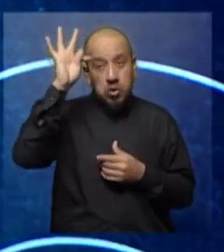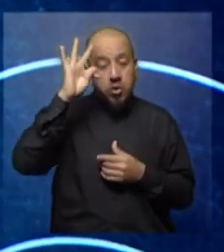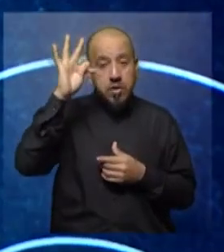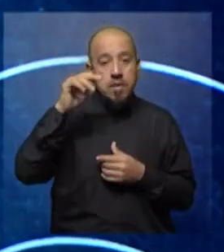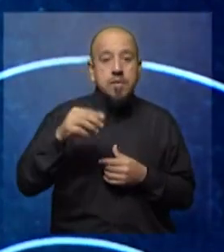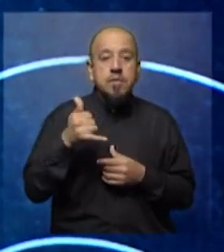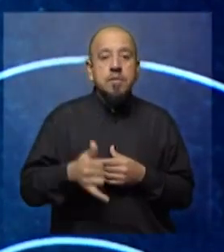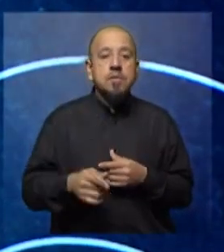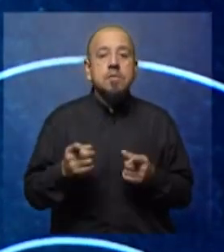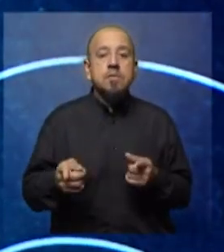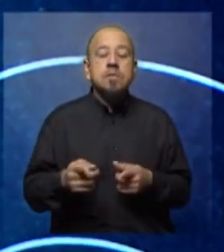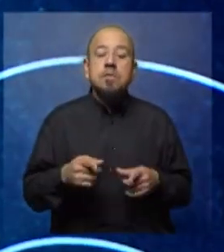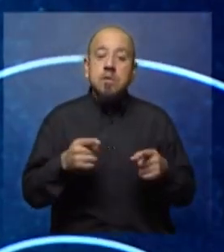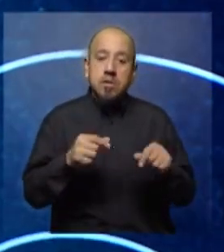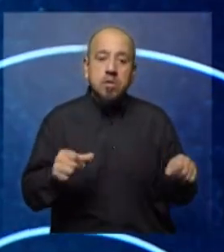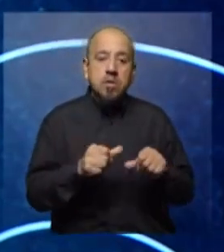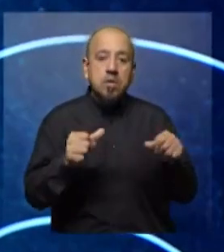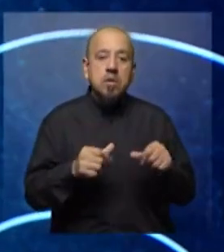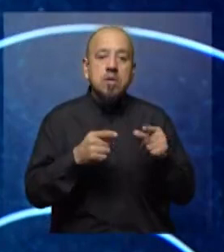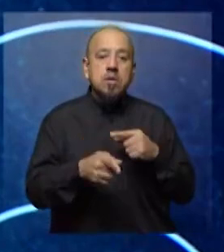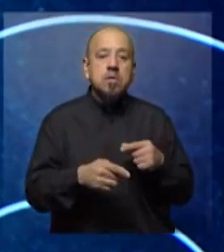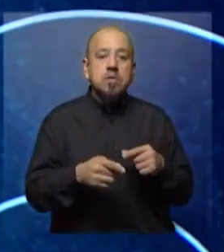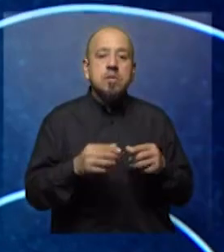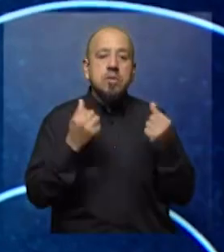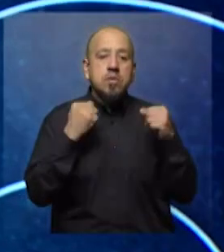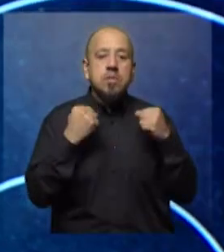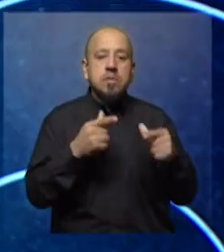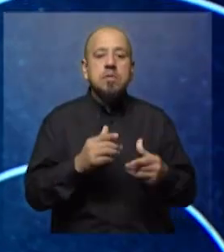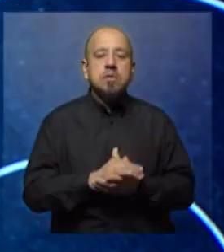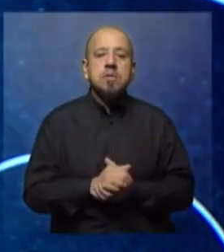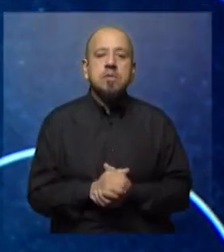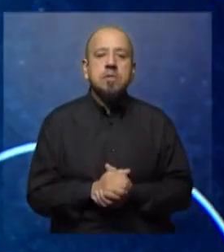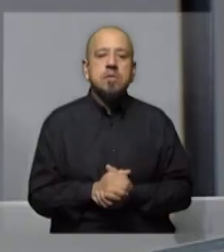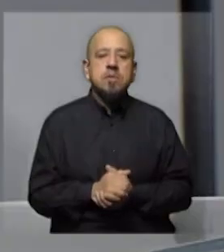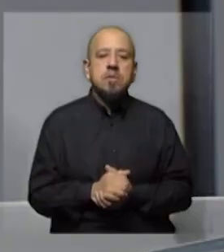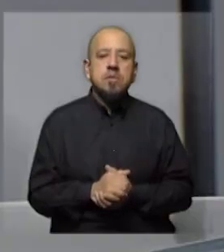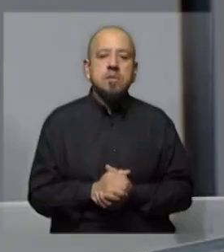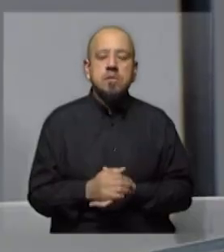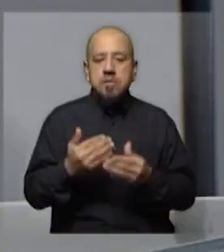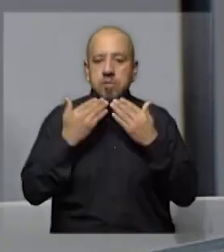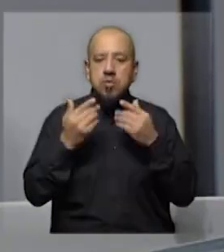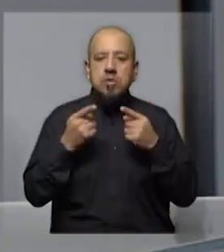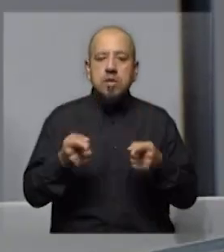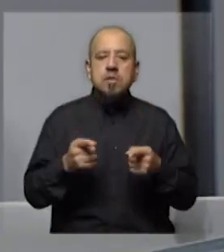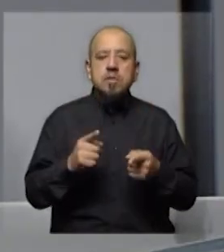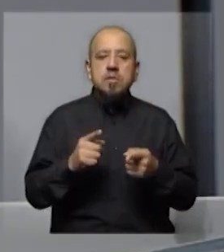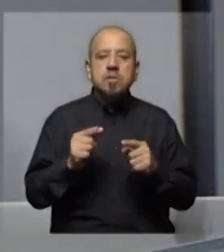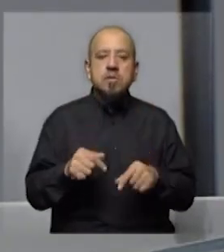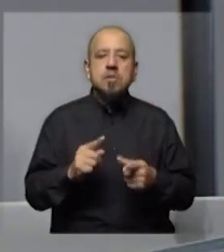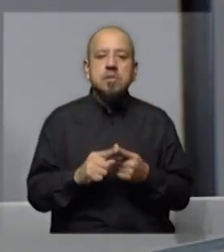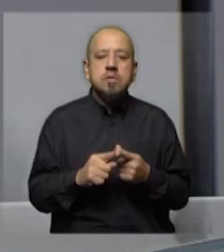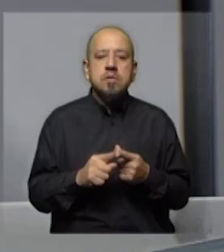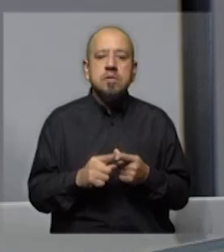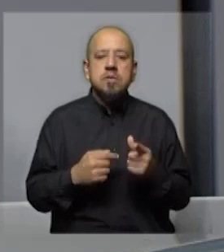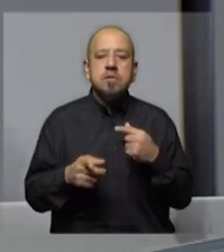tiene también un correlato en su vida en su praxis Muchas gracias por este primer capítulo del primer